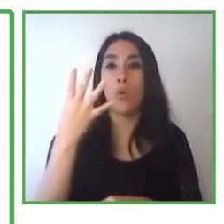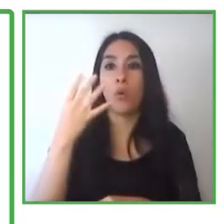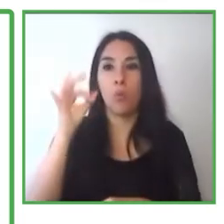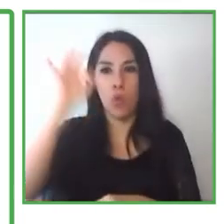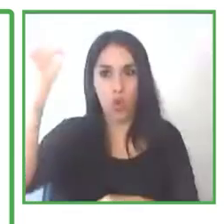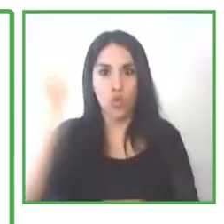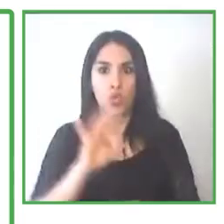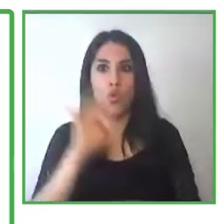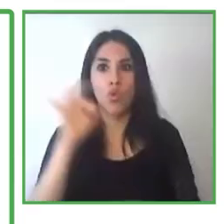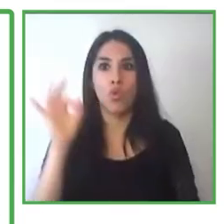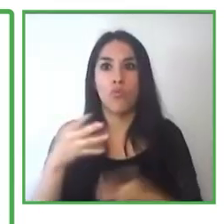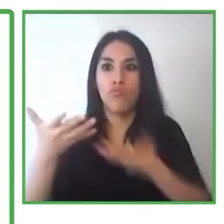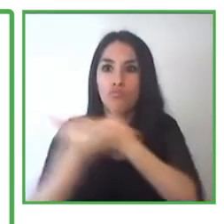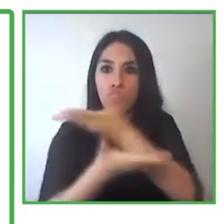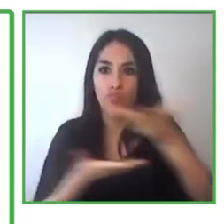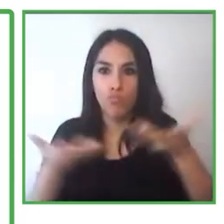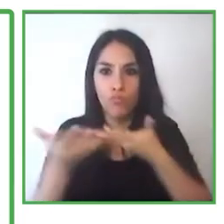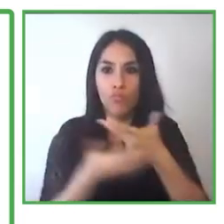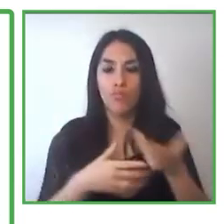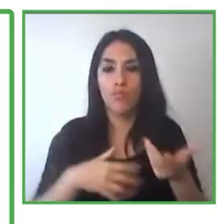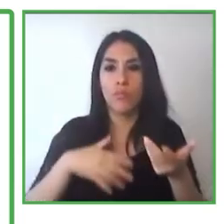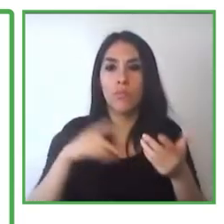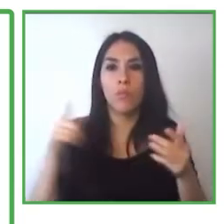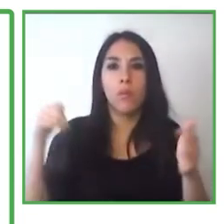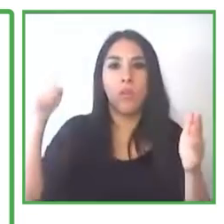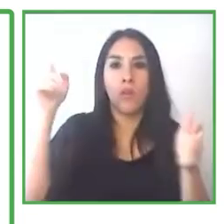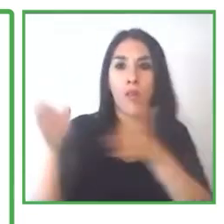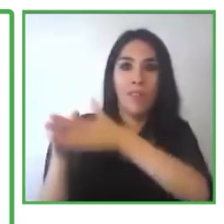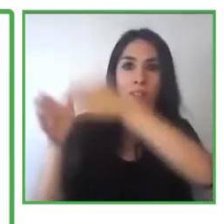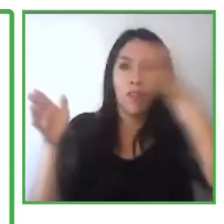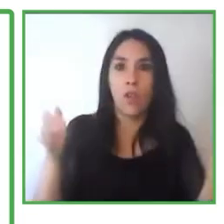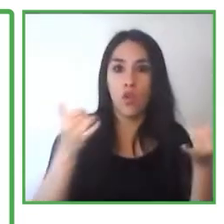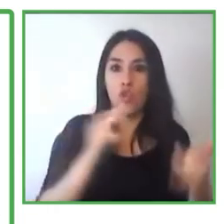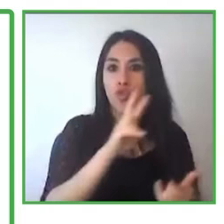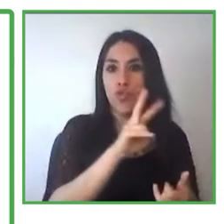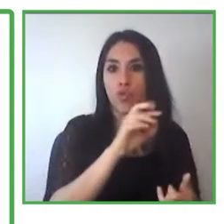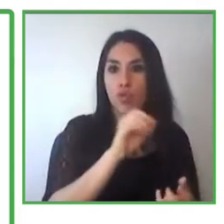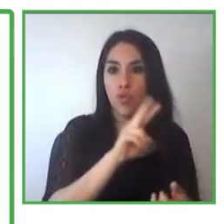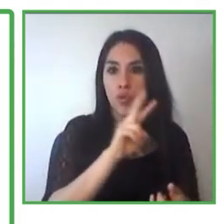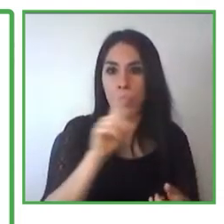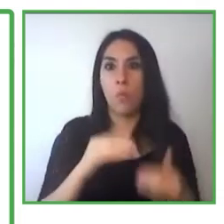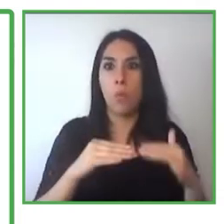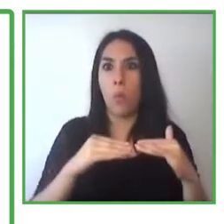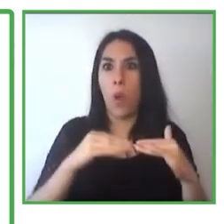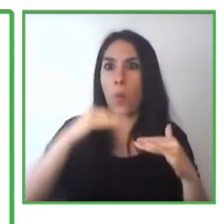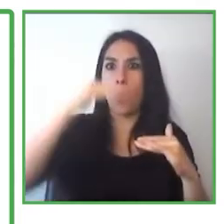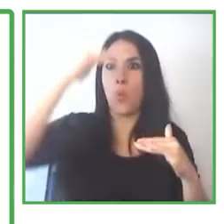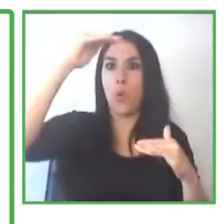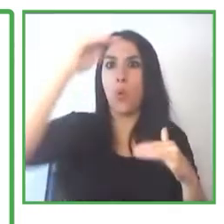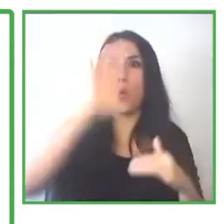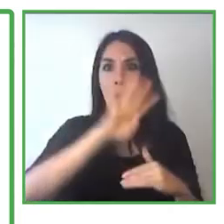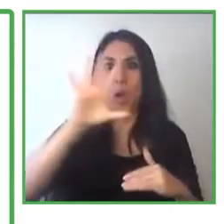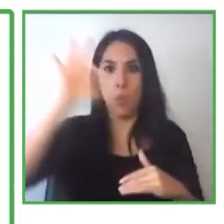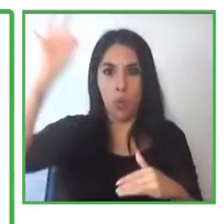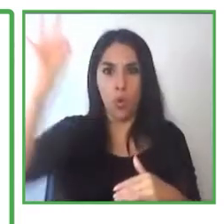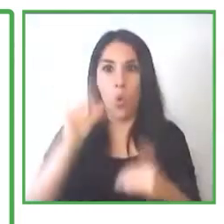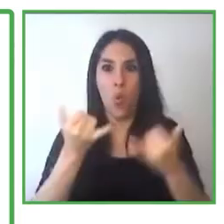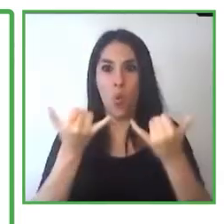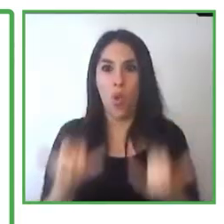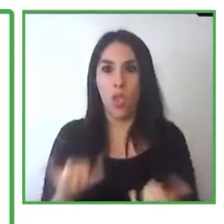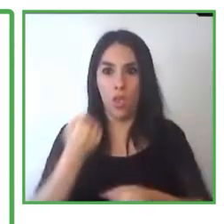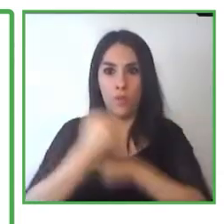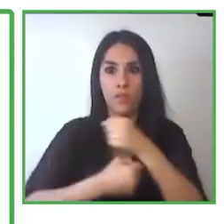2020 pues el 44 pasó a ser un 47,5% y el 2021 ya estamos en el 50,2% de